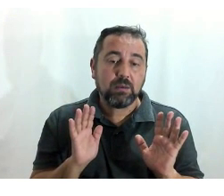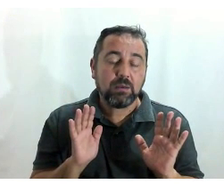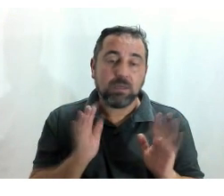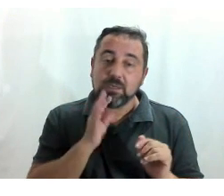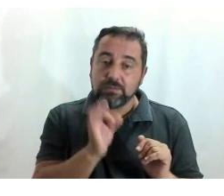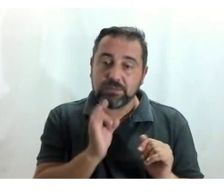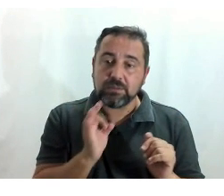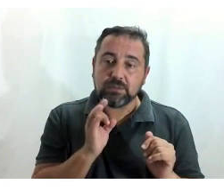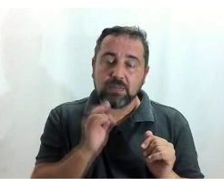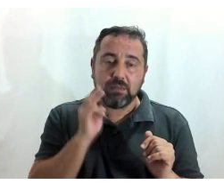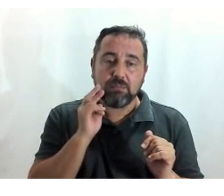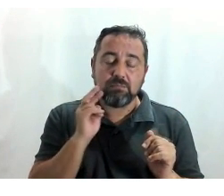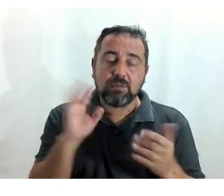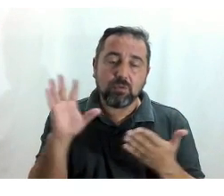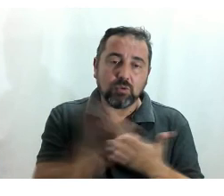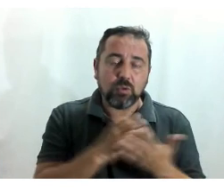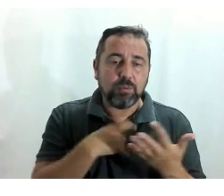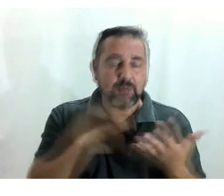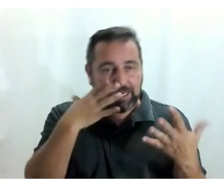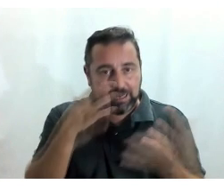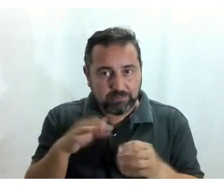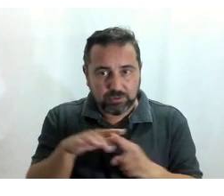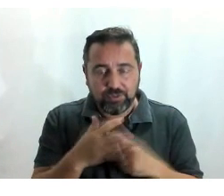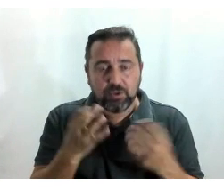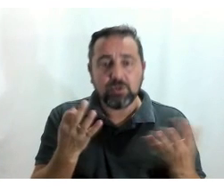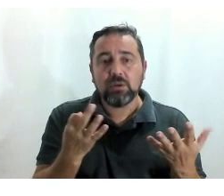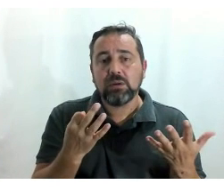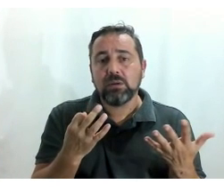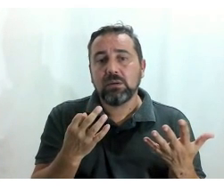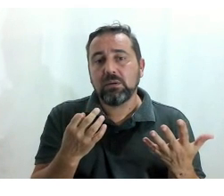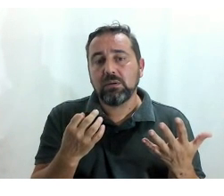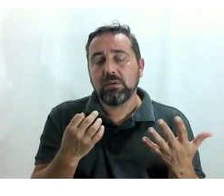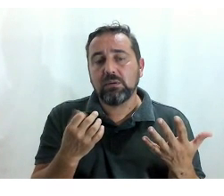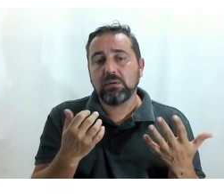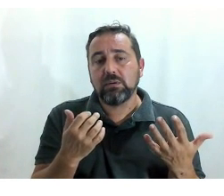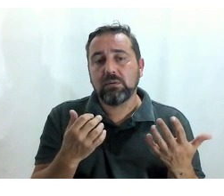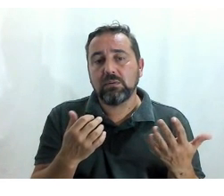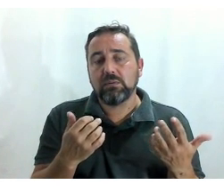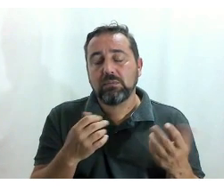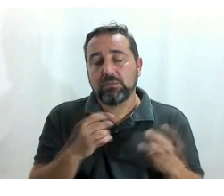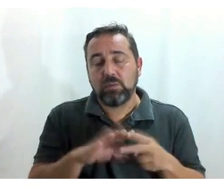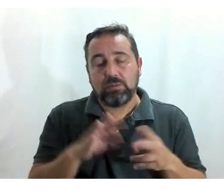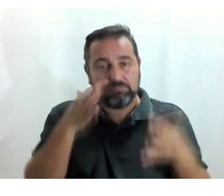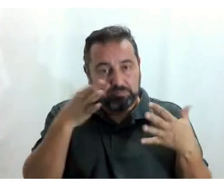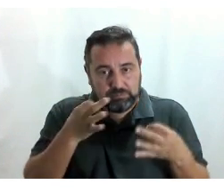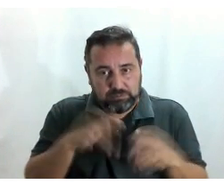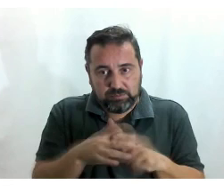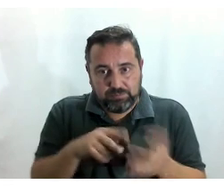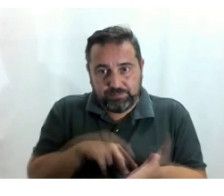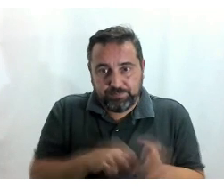que verlo todo con realismo y con los pies muy en la tierra, ¿no?